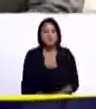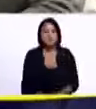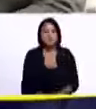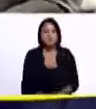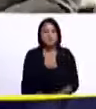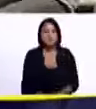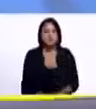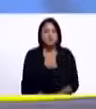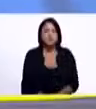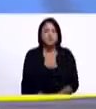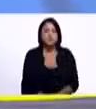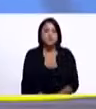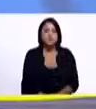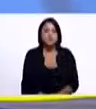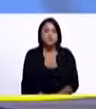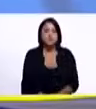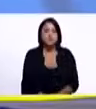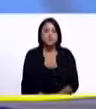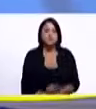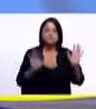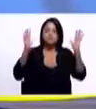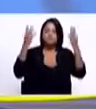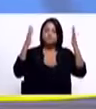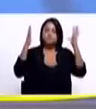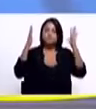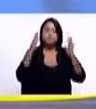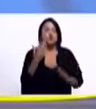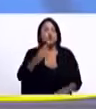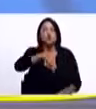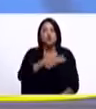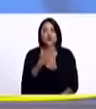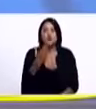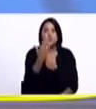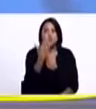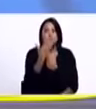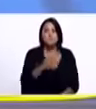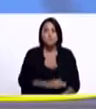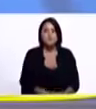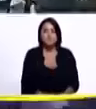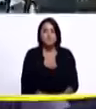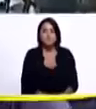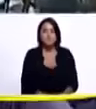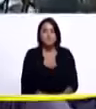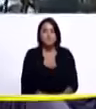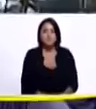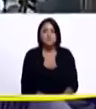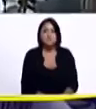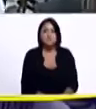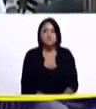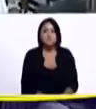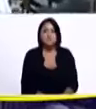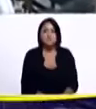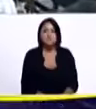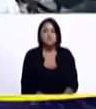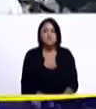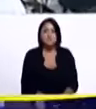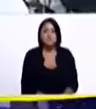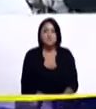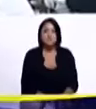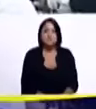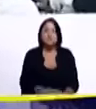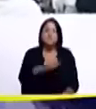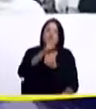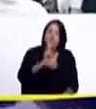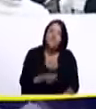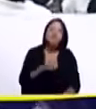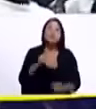sencillamente somos. Somos y punto, somos. Y vamos con dignidad. Eso sí, con diplomacia,